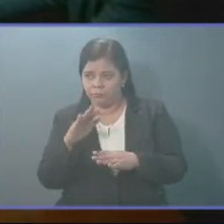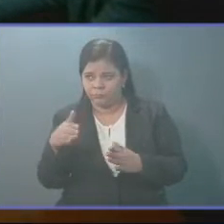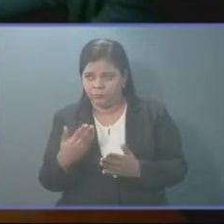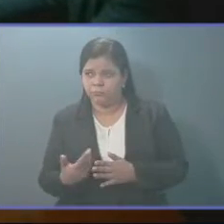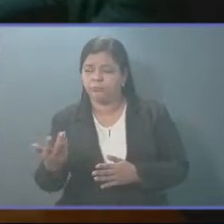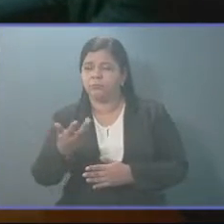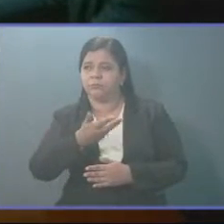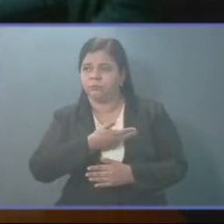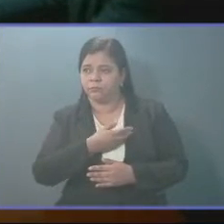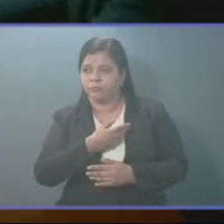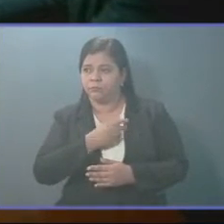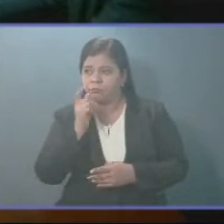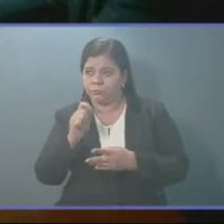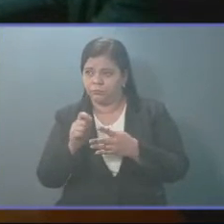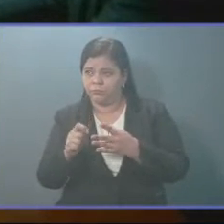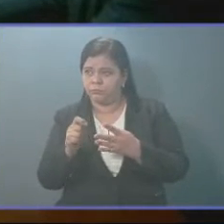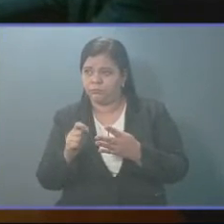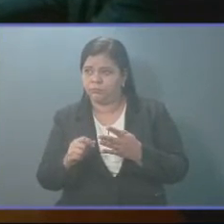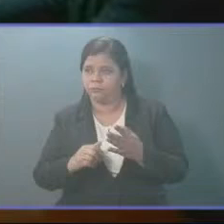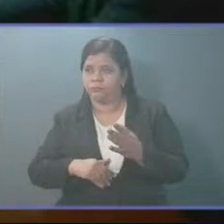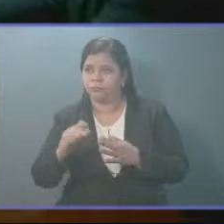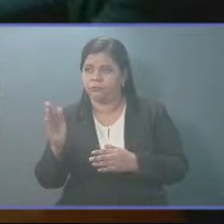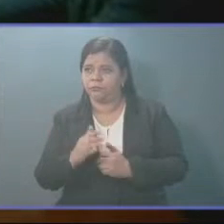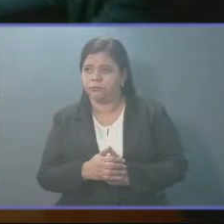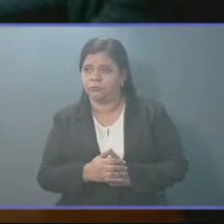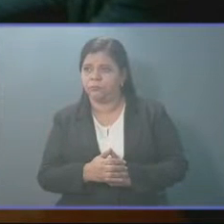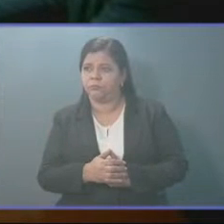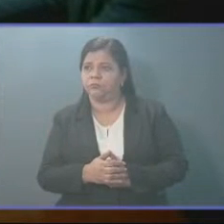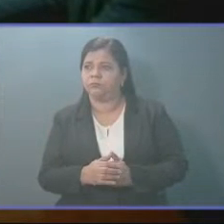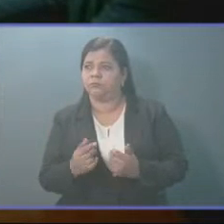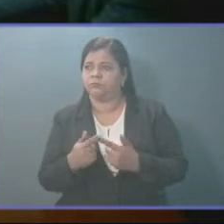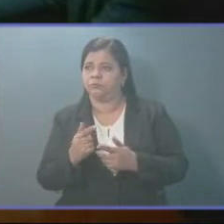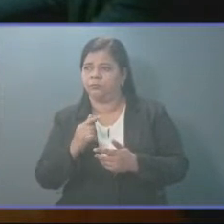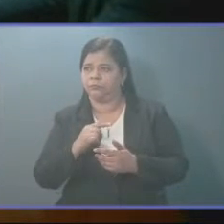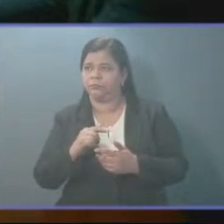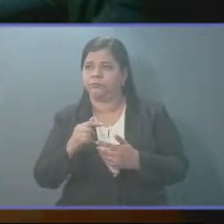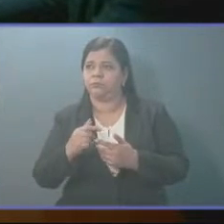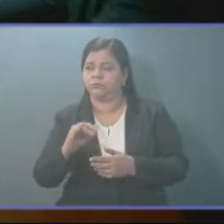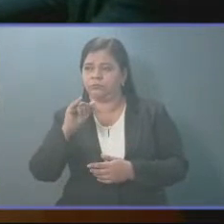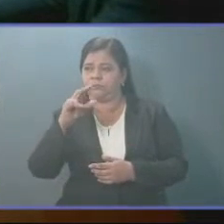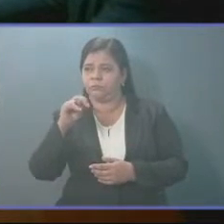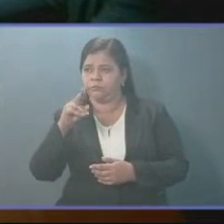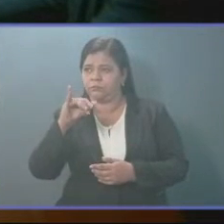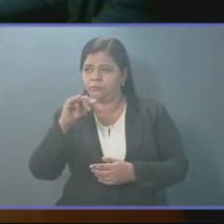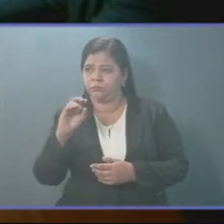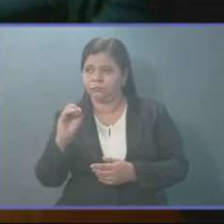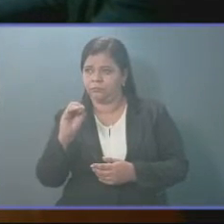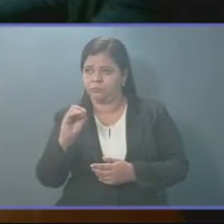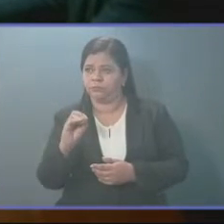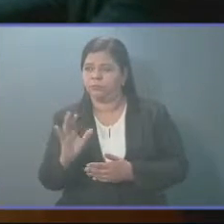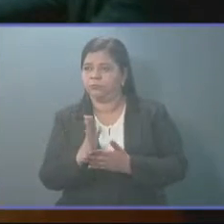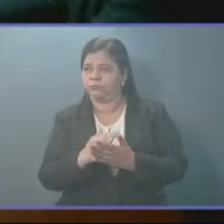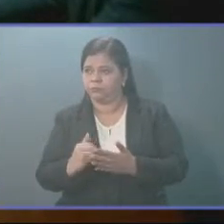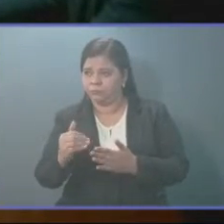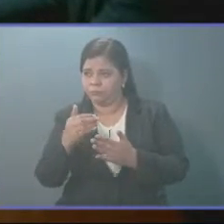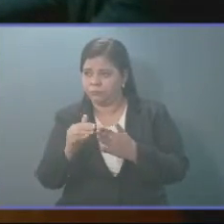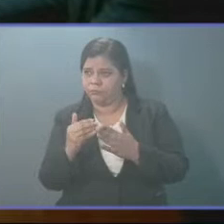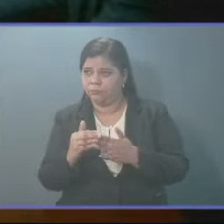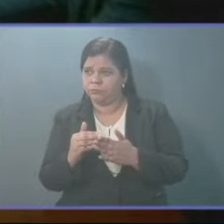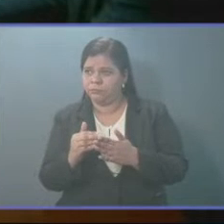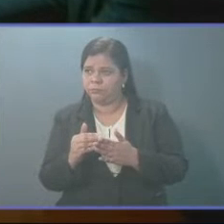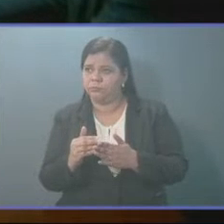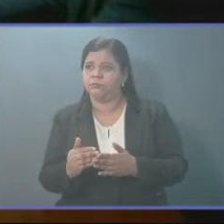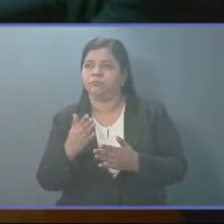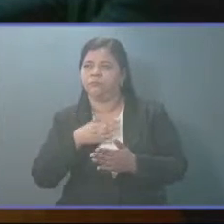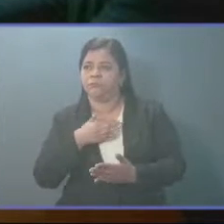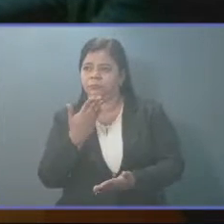de irrenunciabilidad y el principio de indubio pro operario. Entonces, como son muy diferentes, yo propongo que se